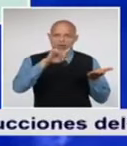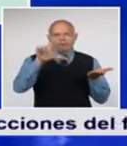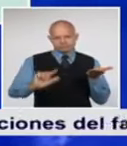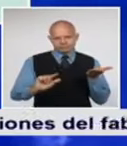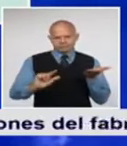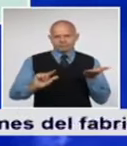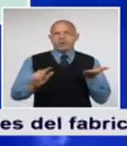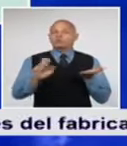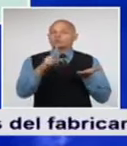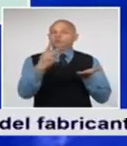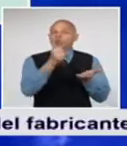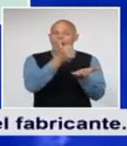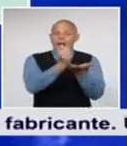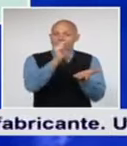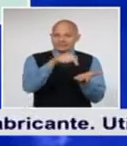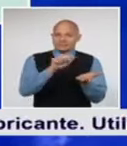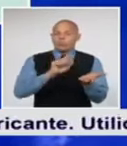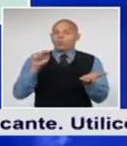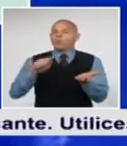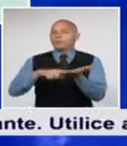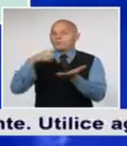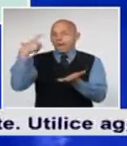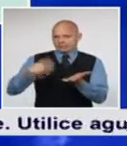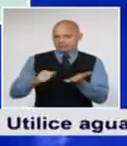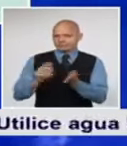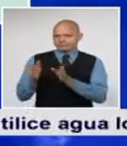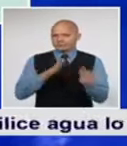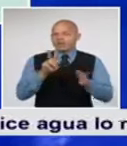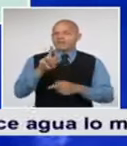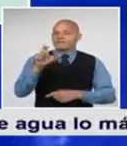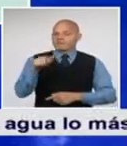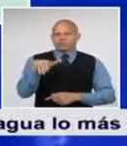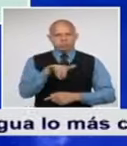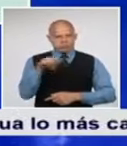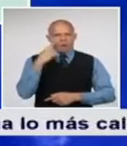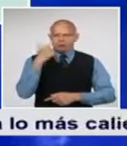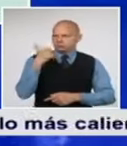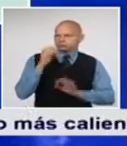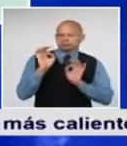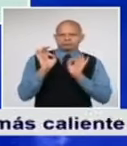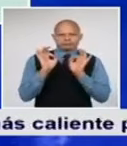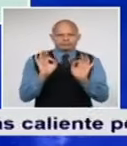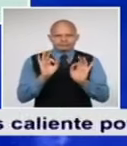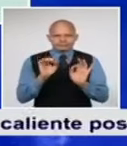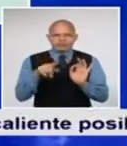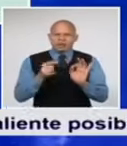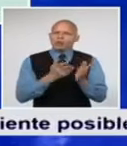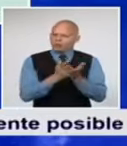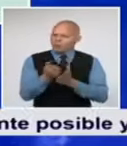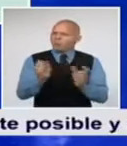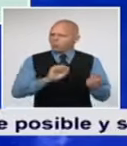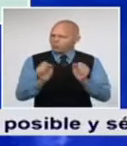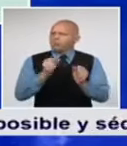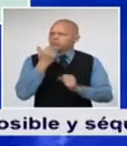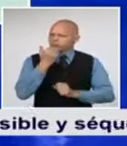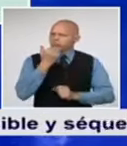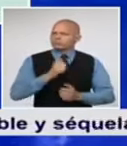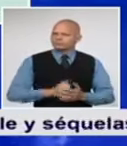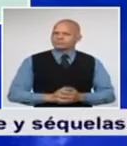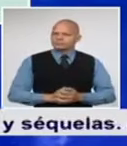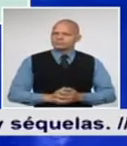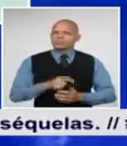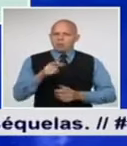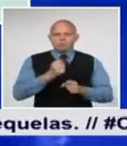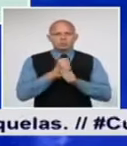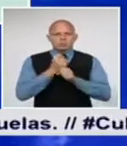Cienfuegos y 1 en Palmira. Villa Clara igual, provincia con control de la pandemia, trabajan,